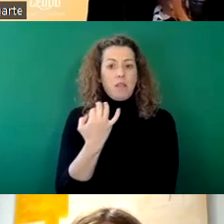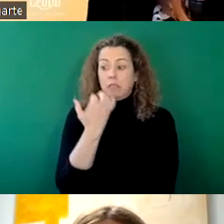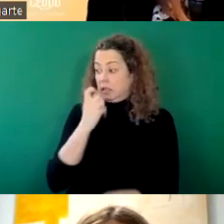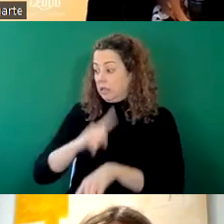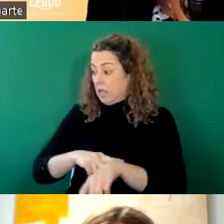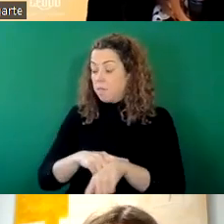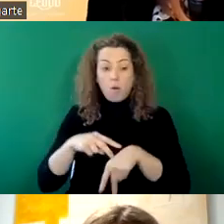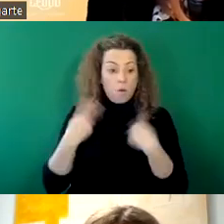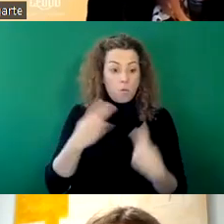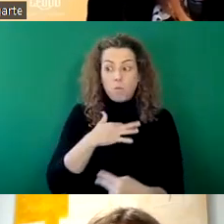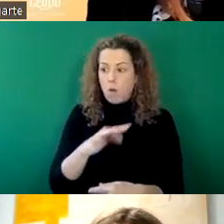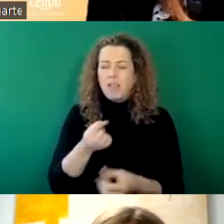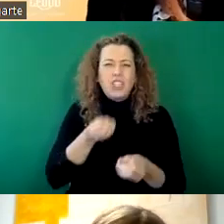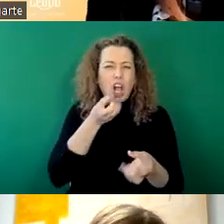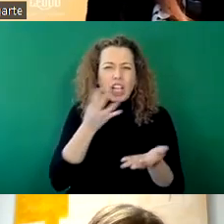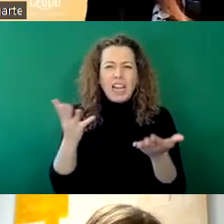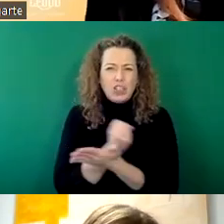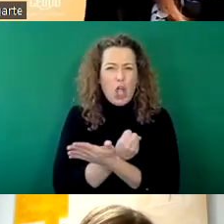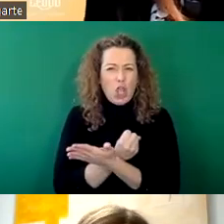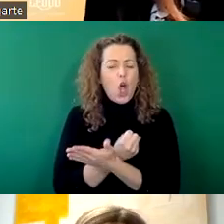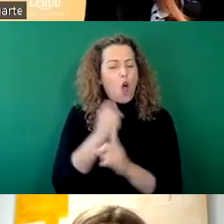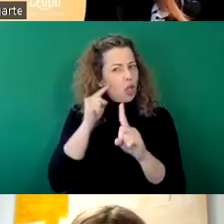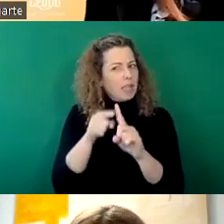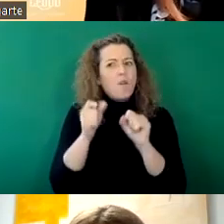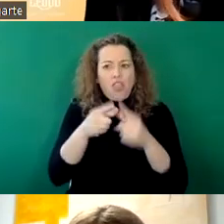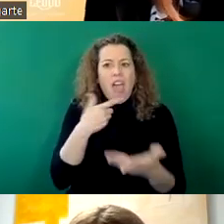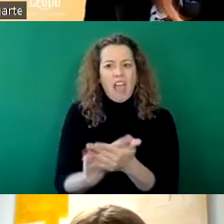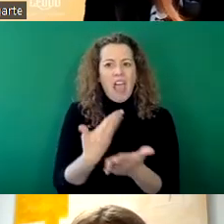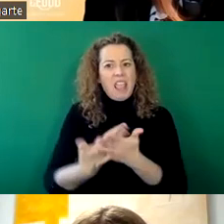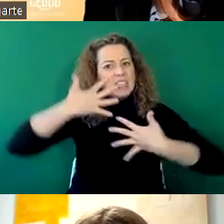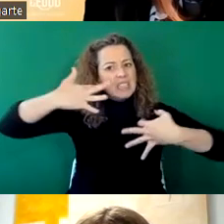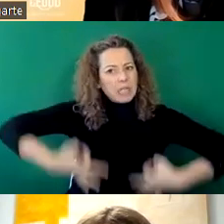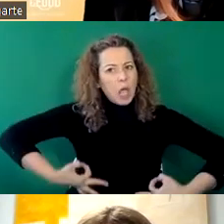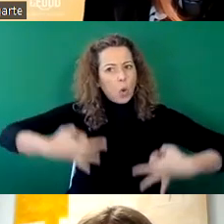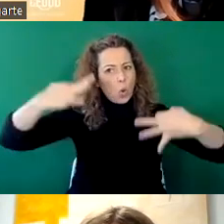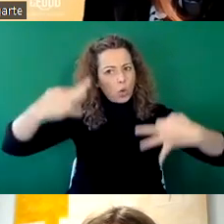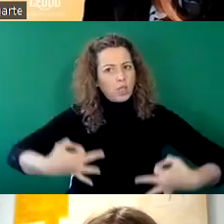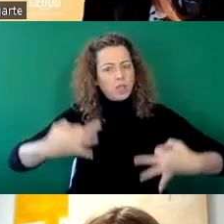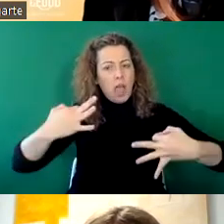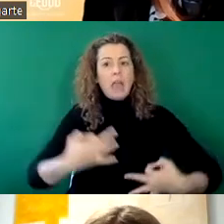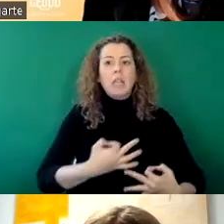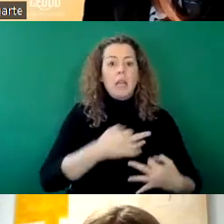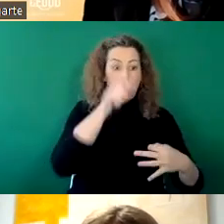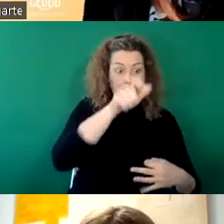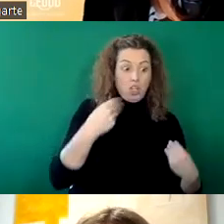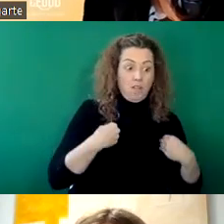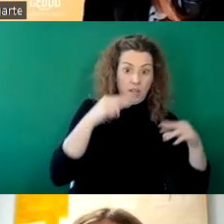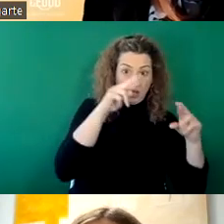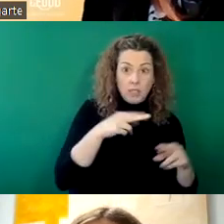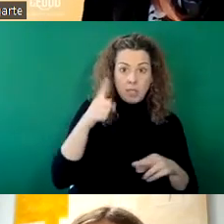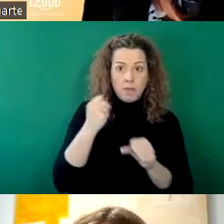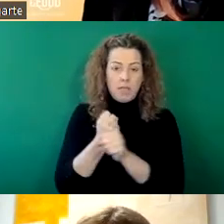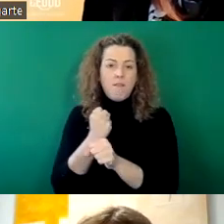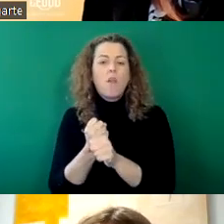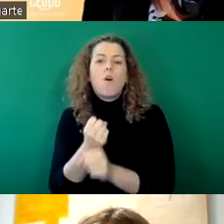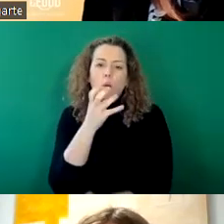permite absolutamente todo y garantizarles una seguridad, ¿no? Tanto a residentes como a familias y como a trabajadores, porque